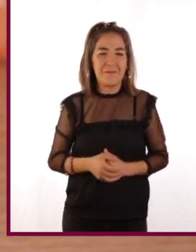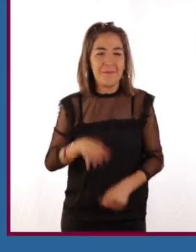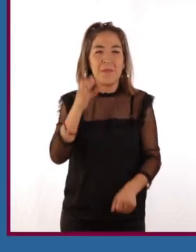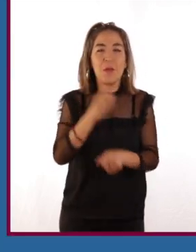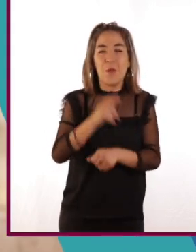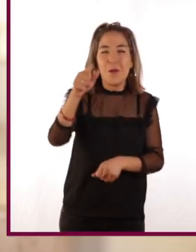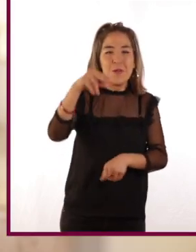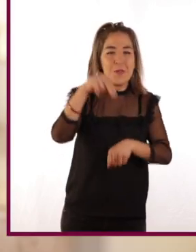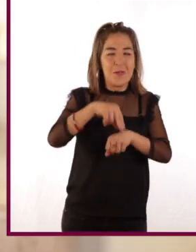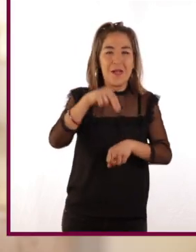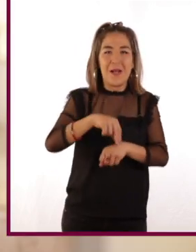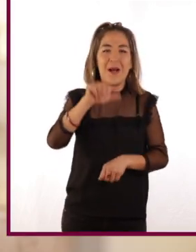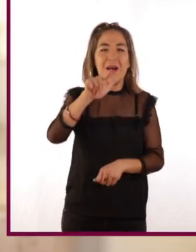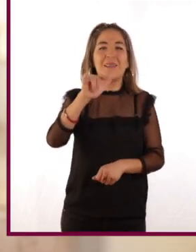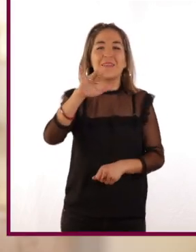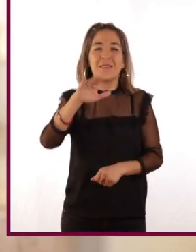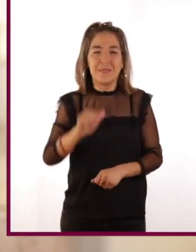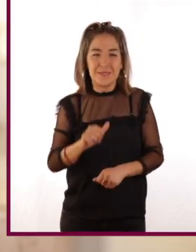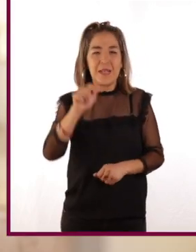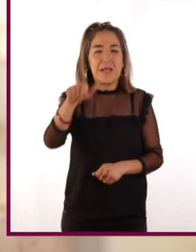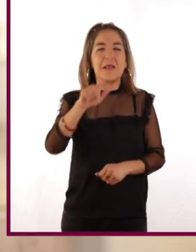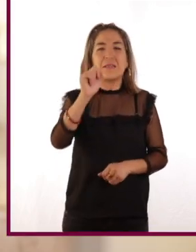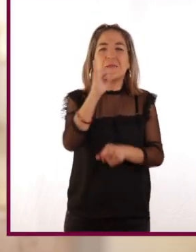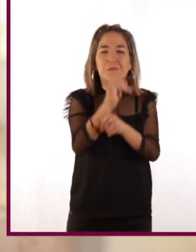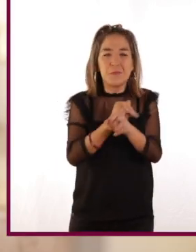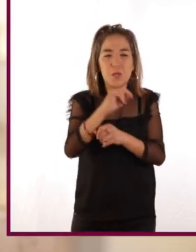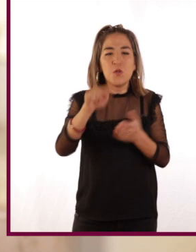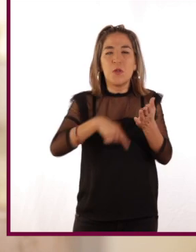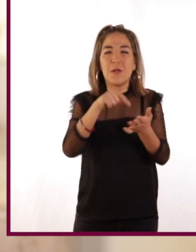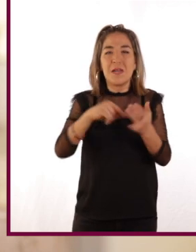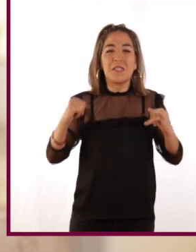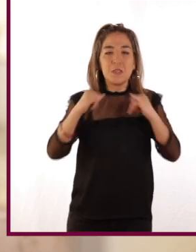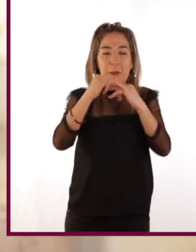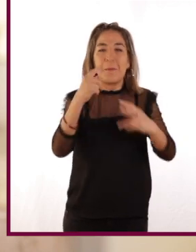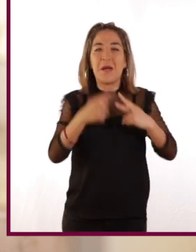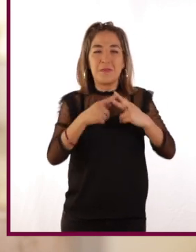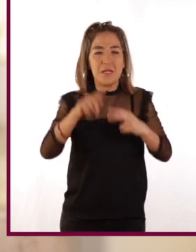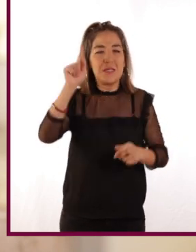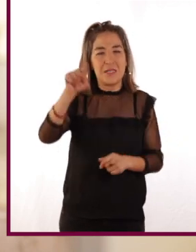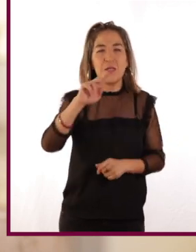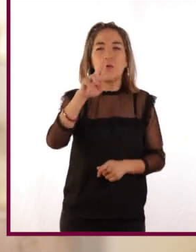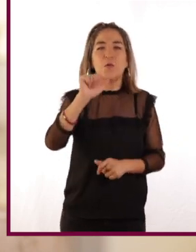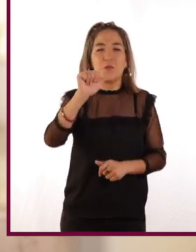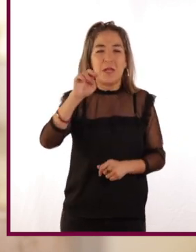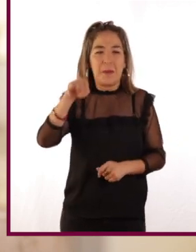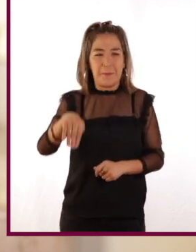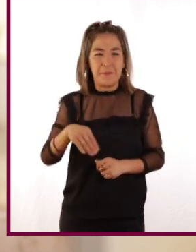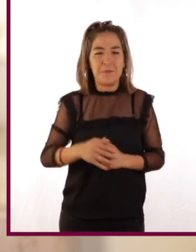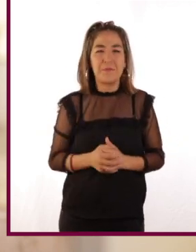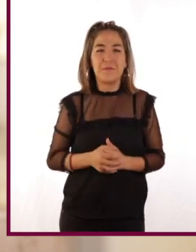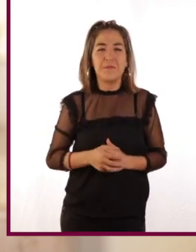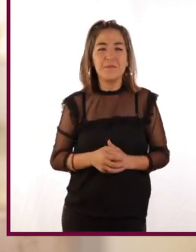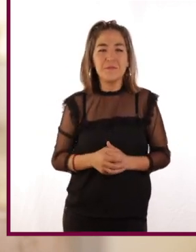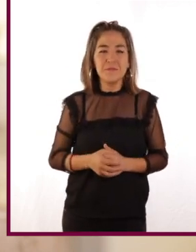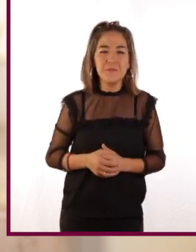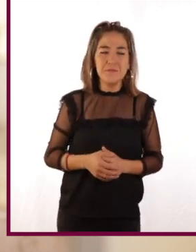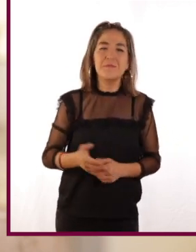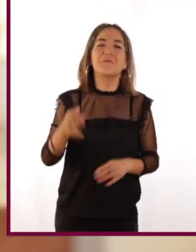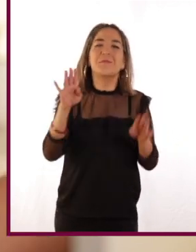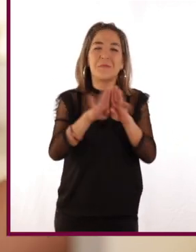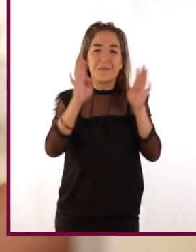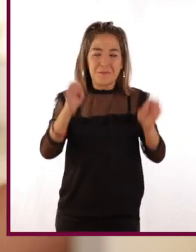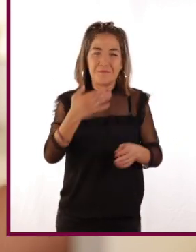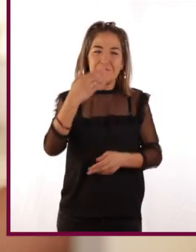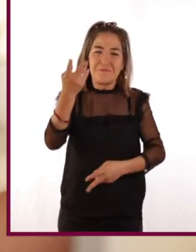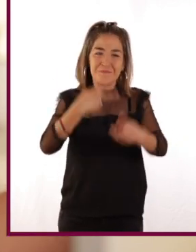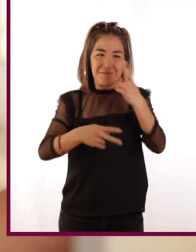Vamos. Estamos con la doctora Isabel Alicia Hubart Escalera, quien es investigadora del Instituto de Matemáticas de la Universidad Nacional Autónoma de